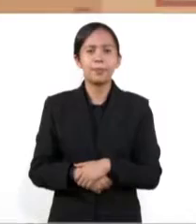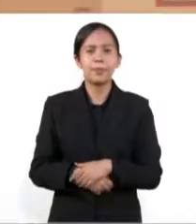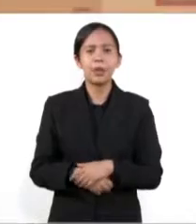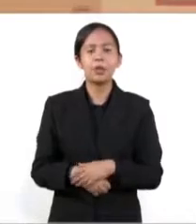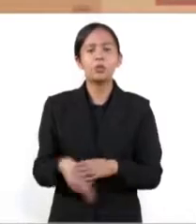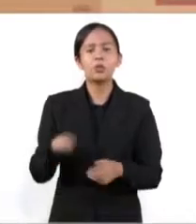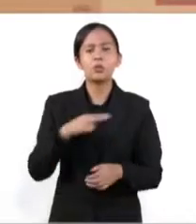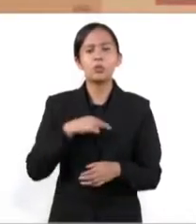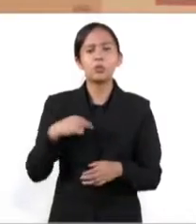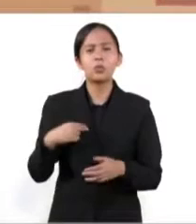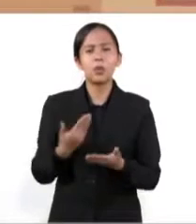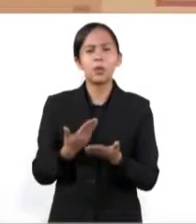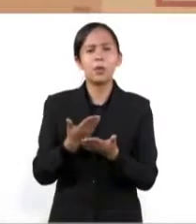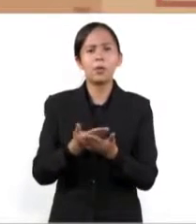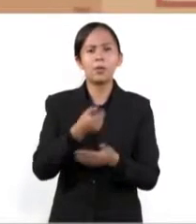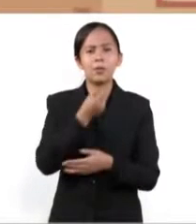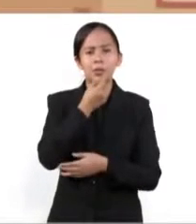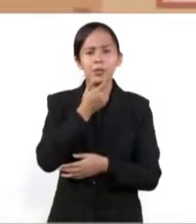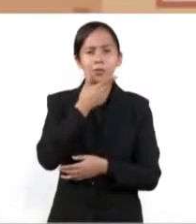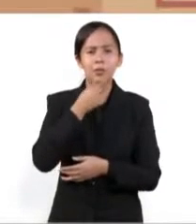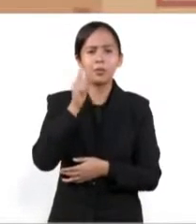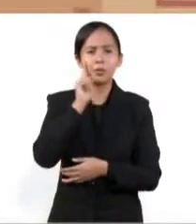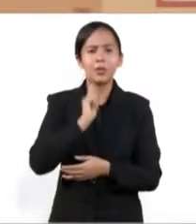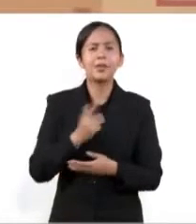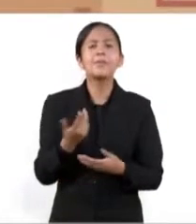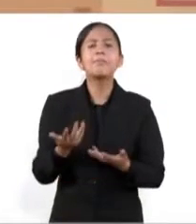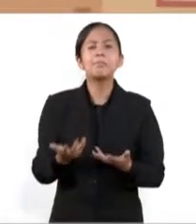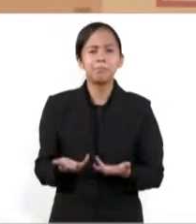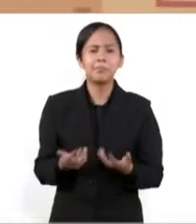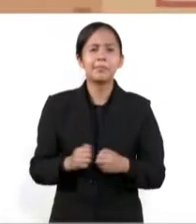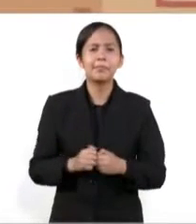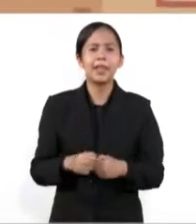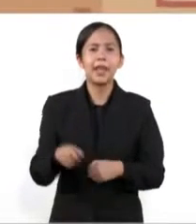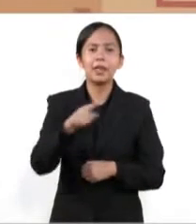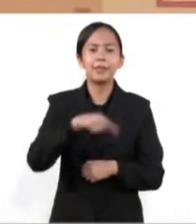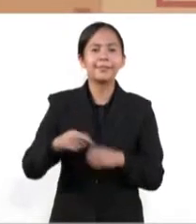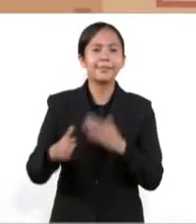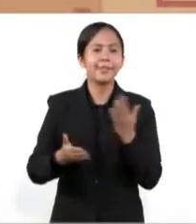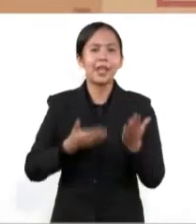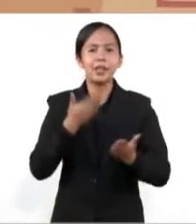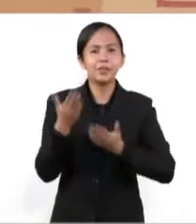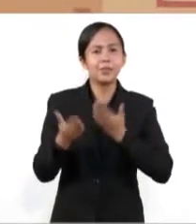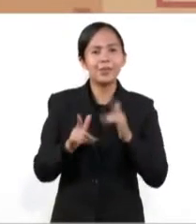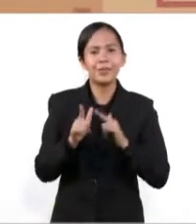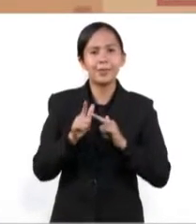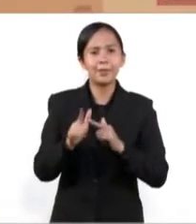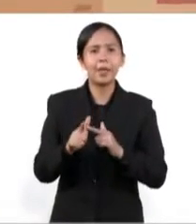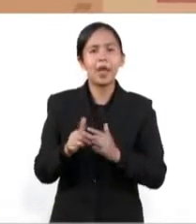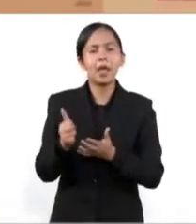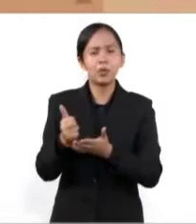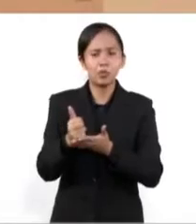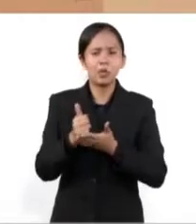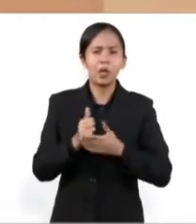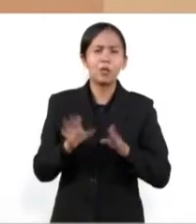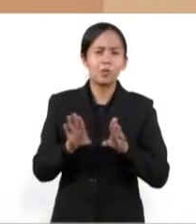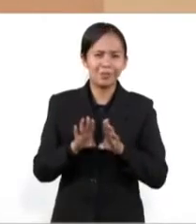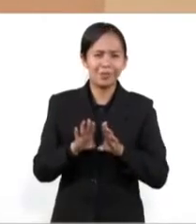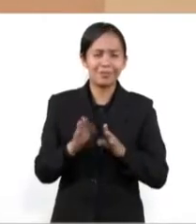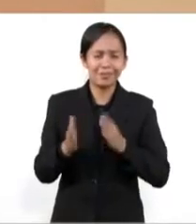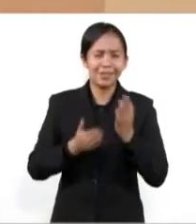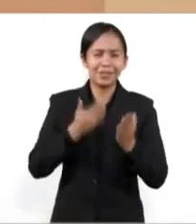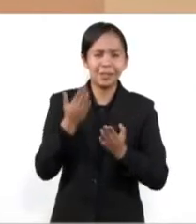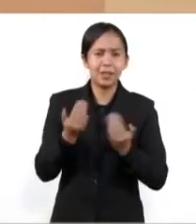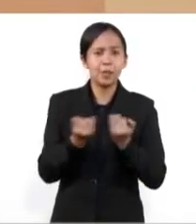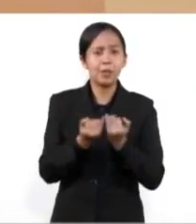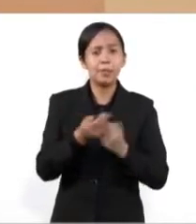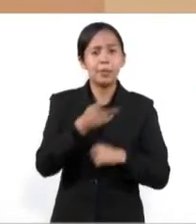¿Qué les pedimos a los niños y a las niñas? Pues que estudien, que nos ayuden, que ayuden a sus